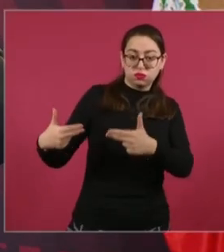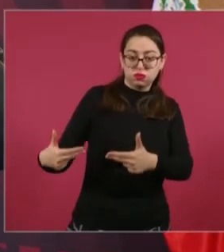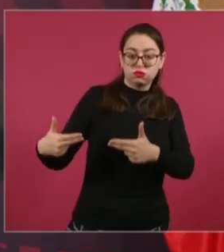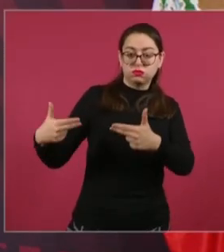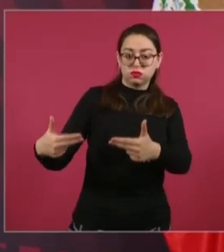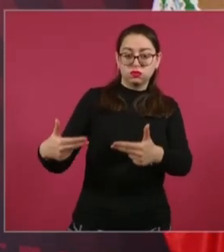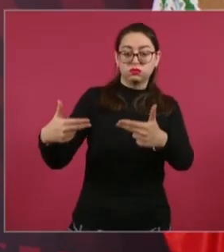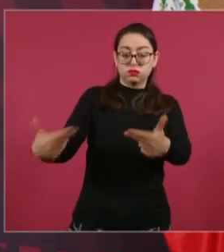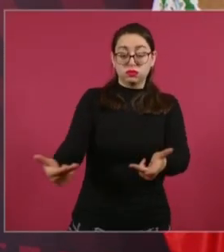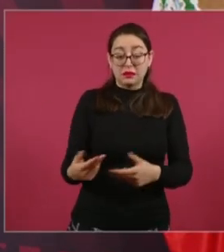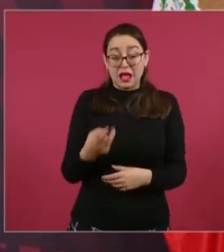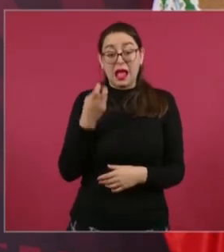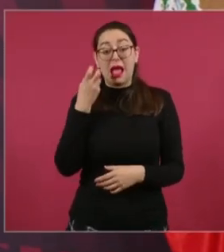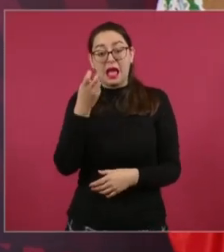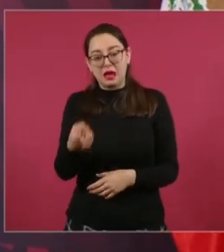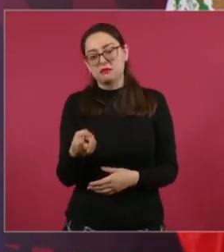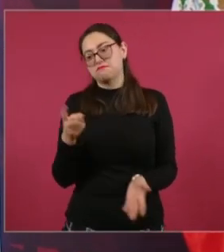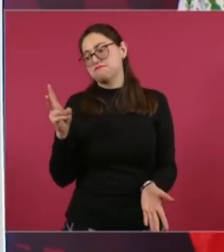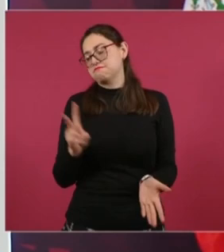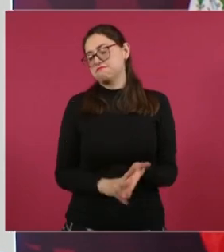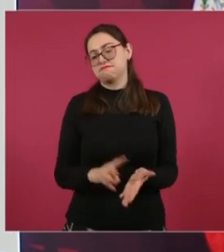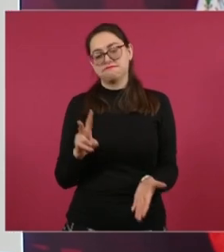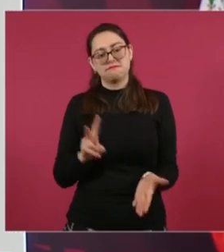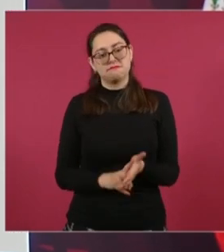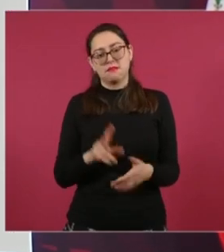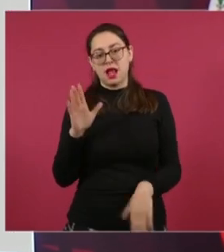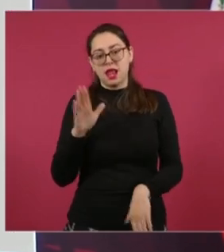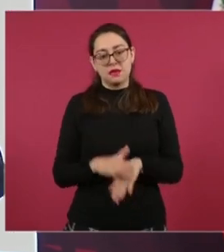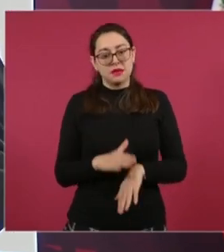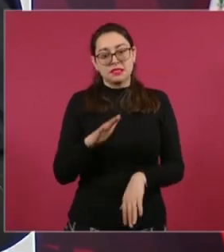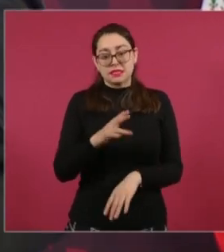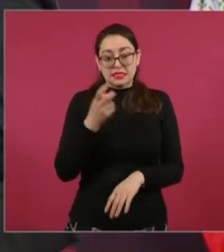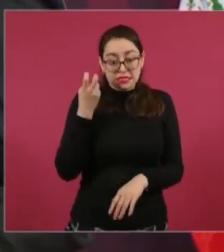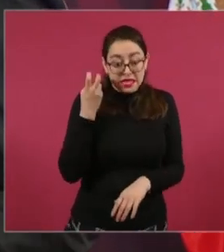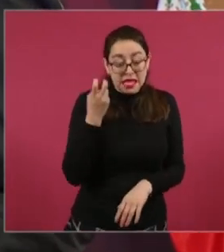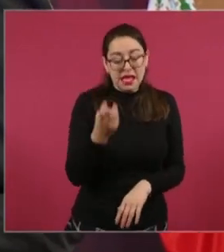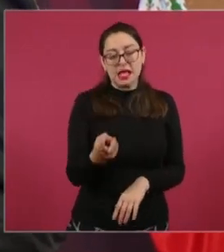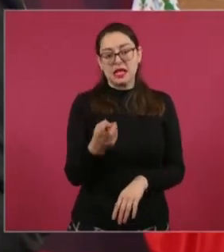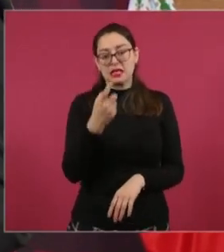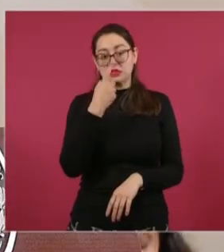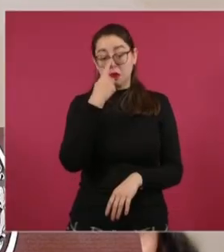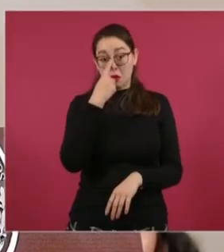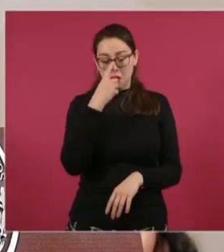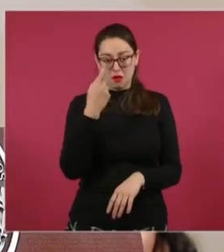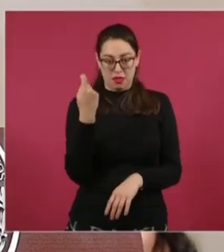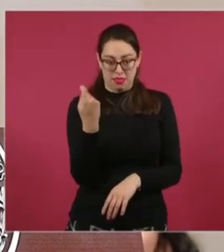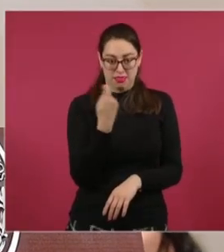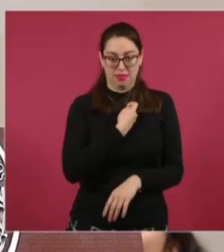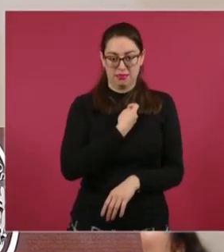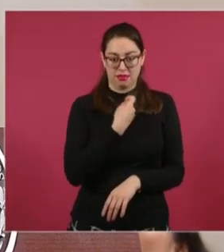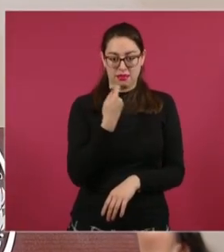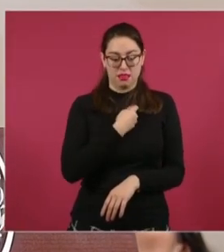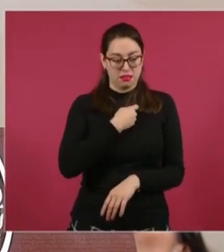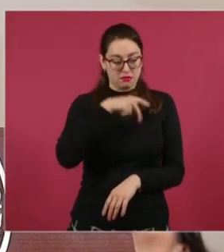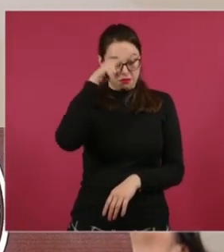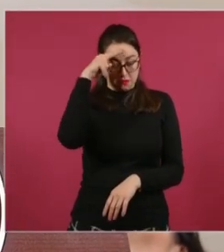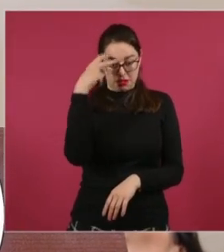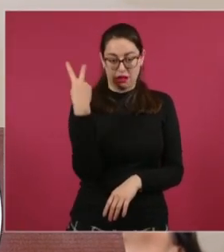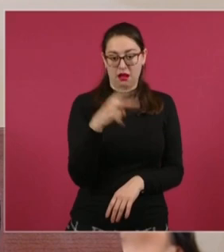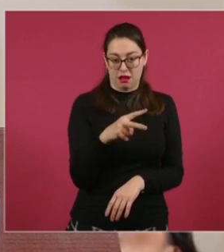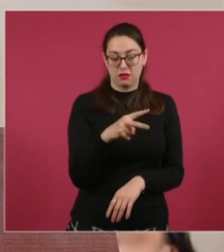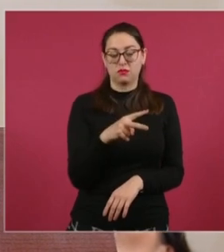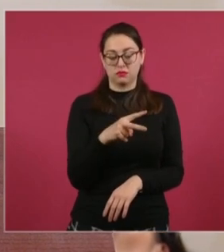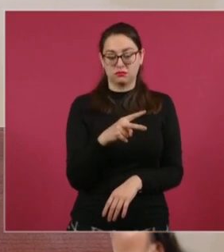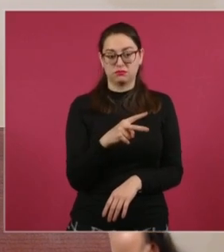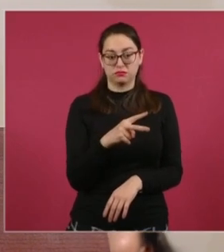Y eso es lo que nos da nuestra identidad como mexicanos,